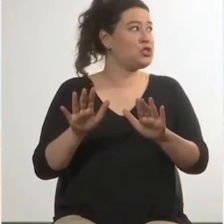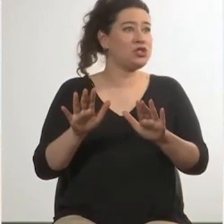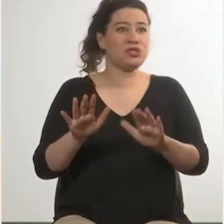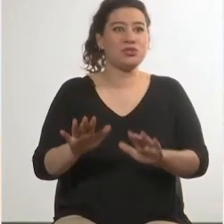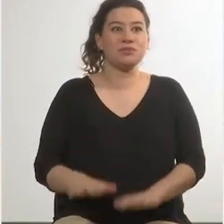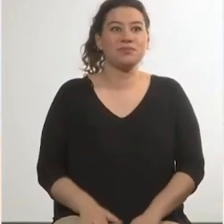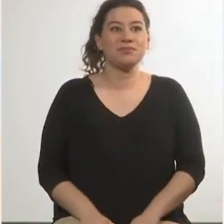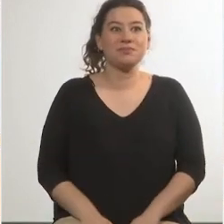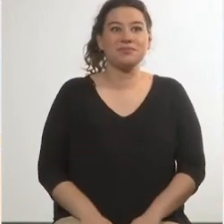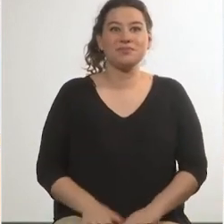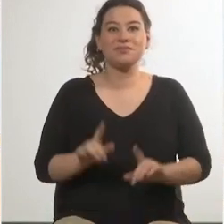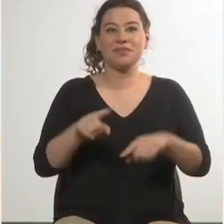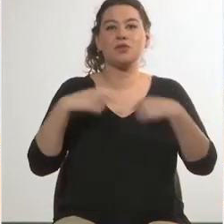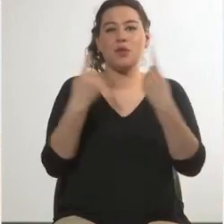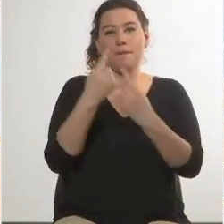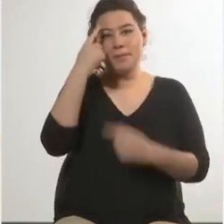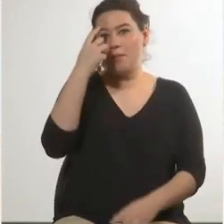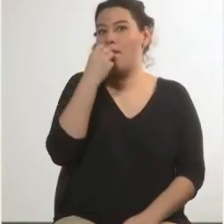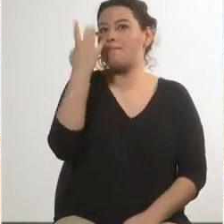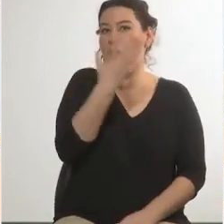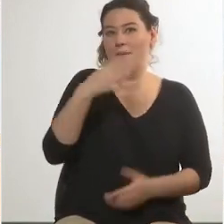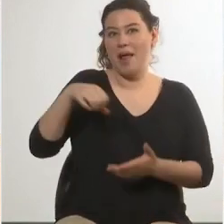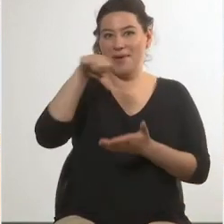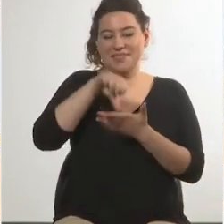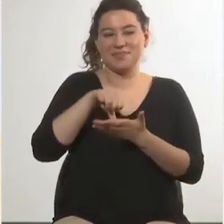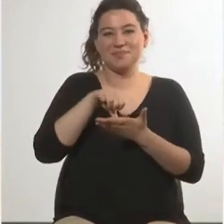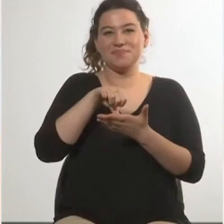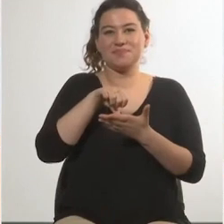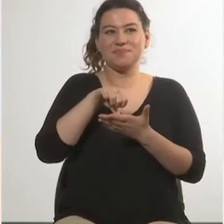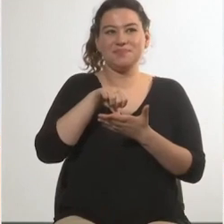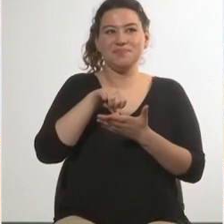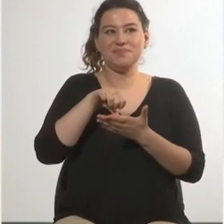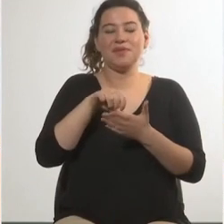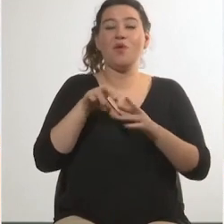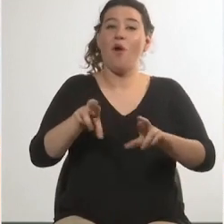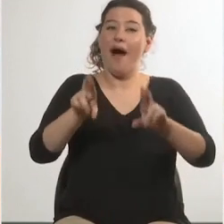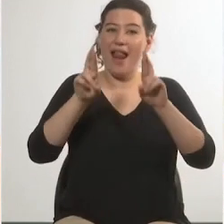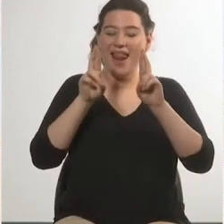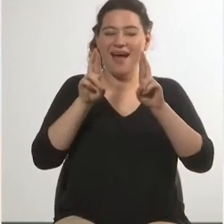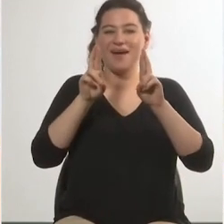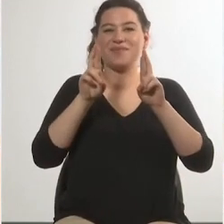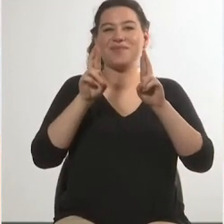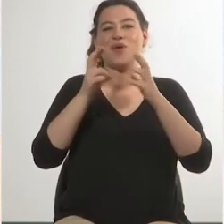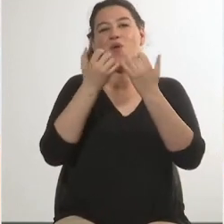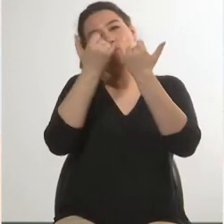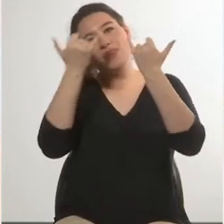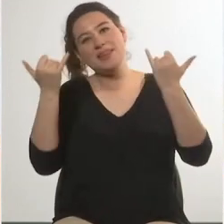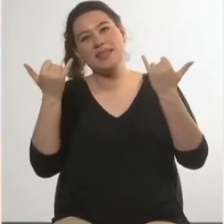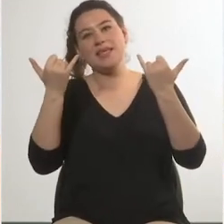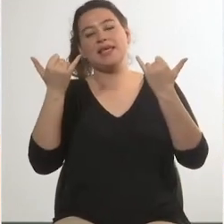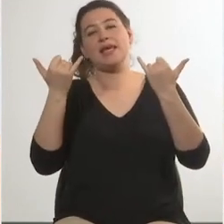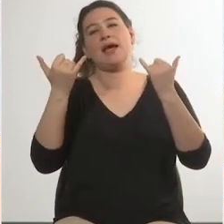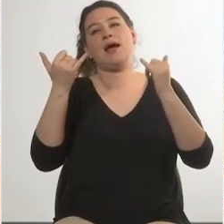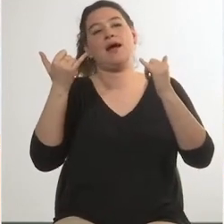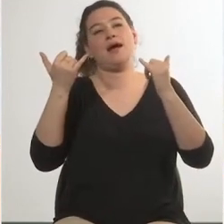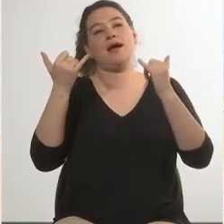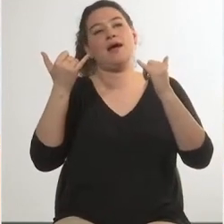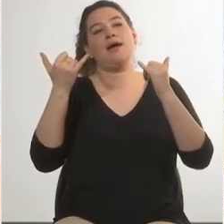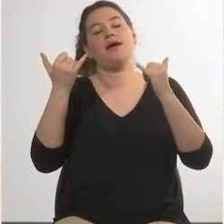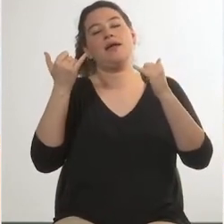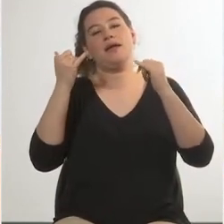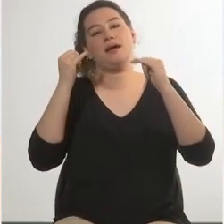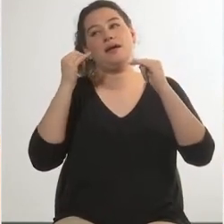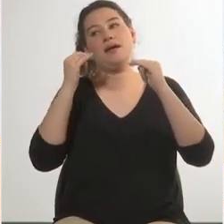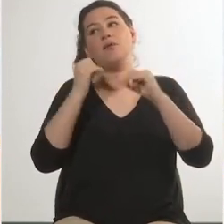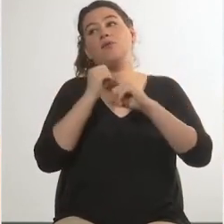molino político, todos pensemos en lo mejor para el país. Ojalá algún día cristalice y cristalice